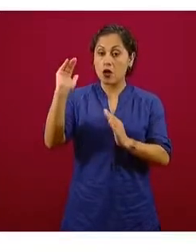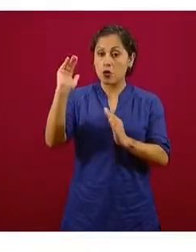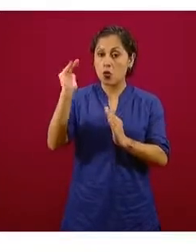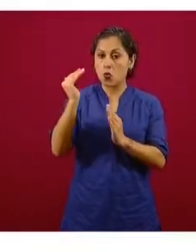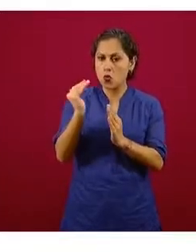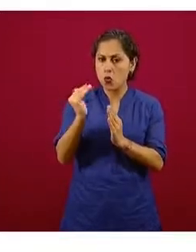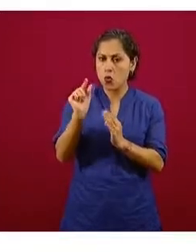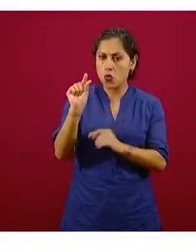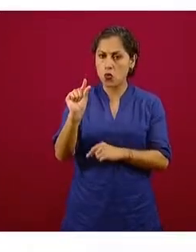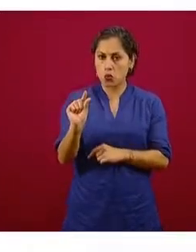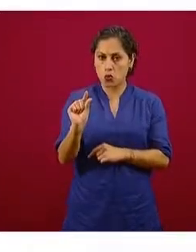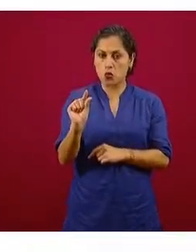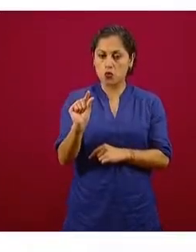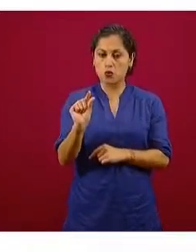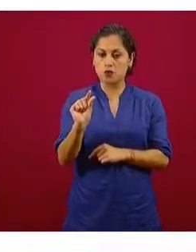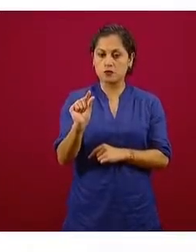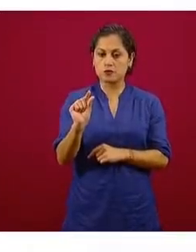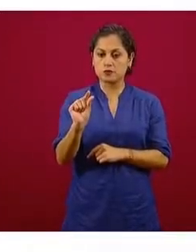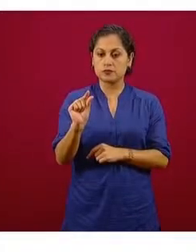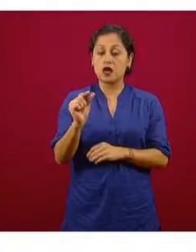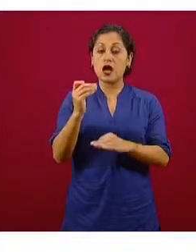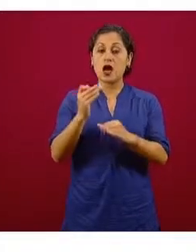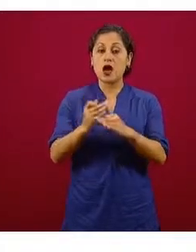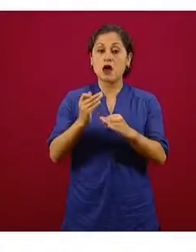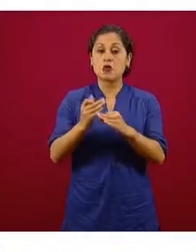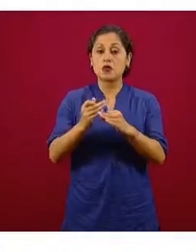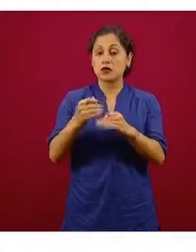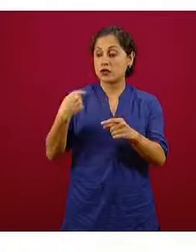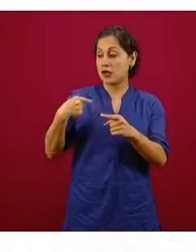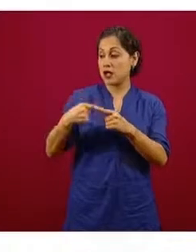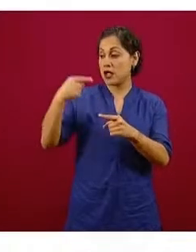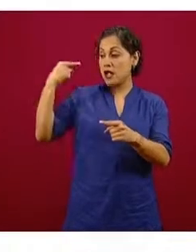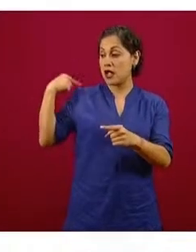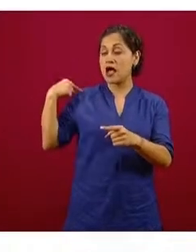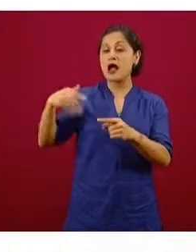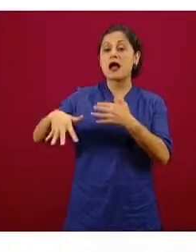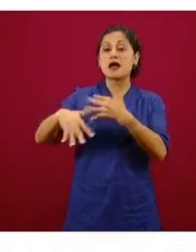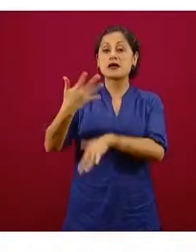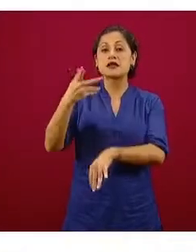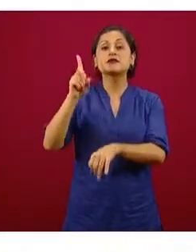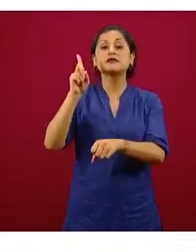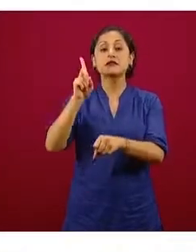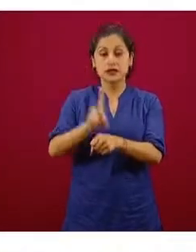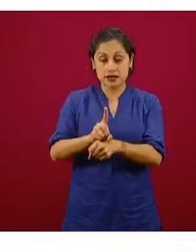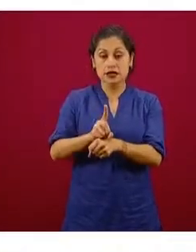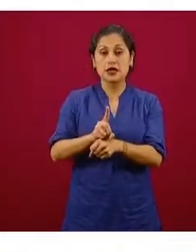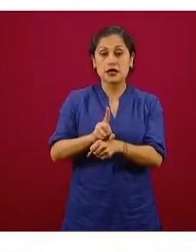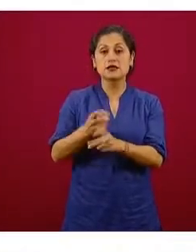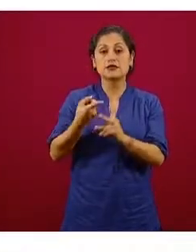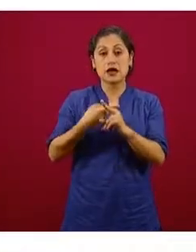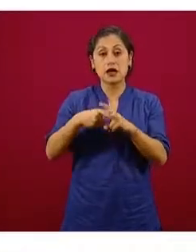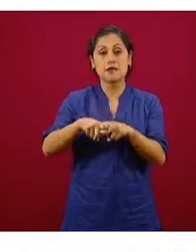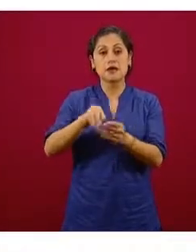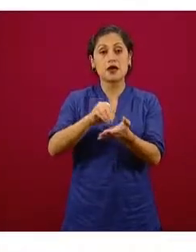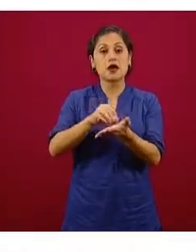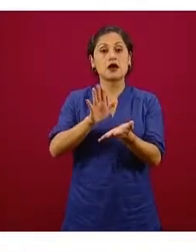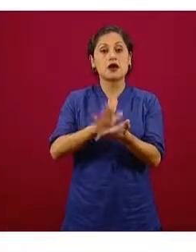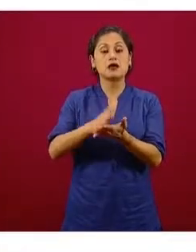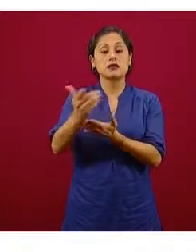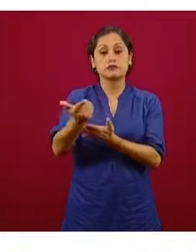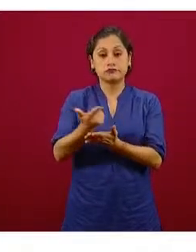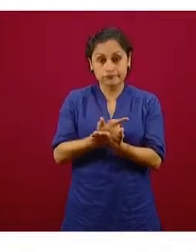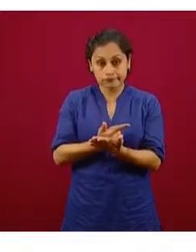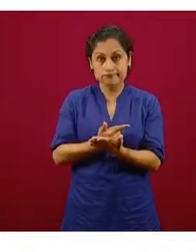tanto, los casos que están saliendo de los últimos 15 días están ingresando en las últimas 24 horas y por lo tanto la epidemia